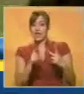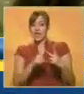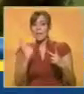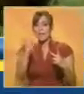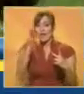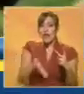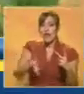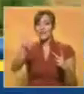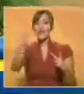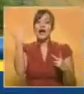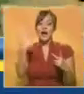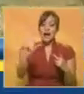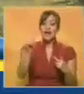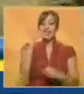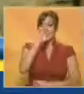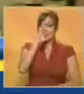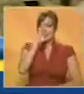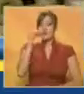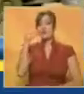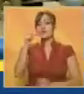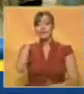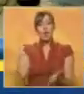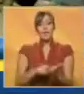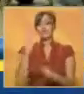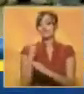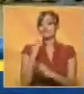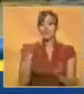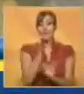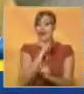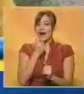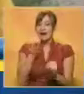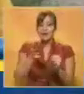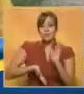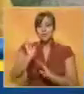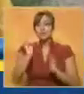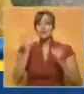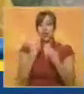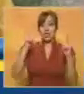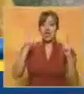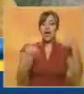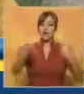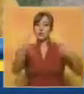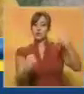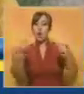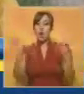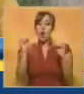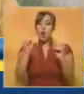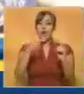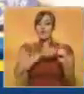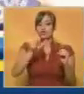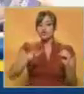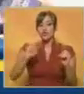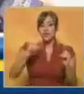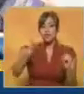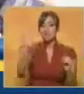jurisdicción del estado Barinas, donde queda completamente interrumpido el paso para el transporte de carga y el transporte público.